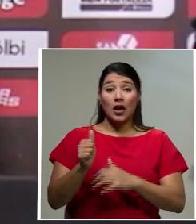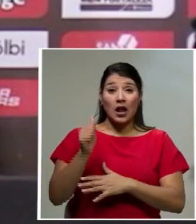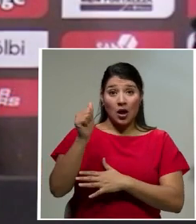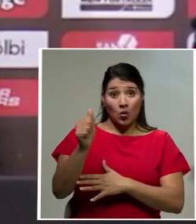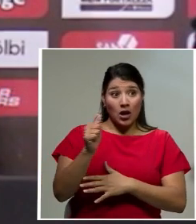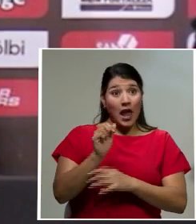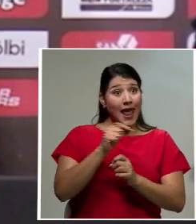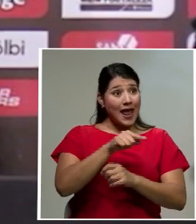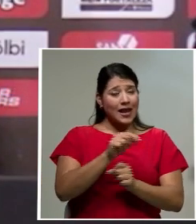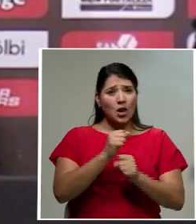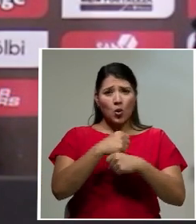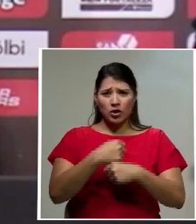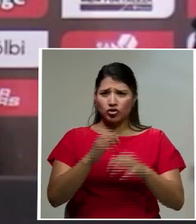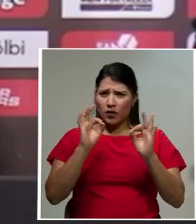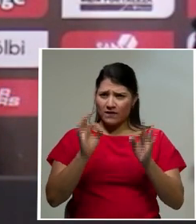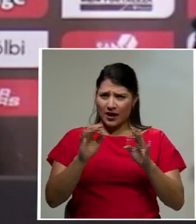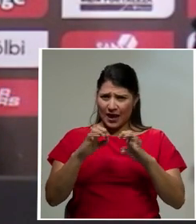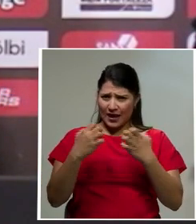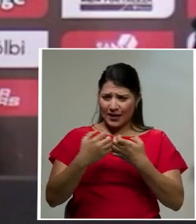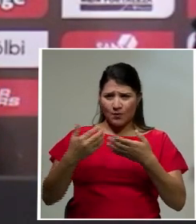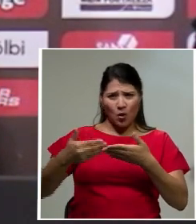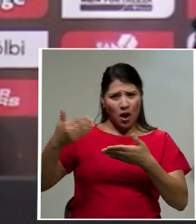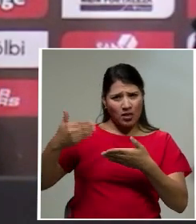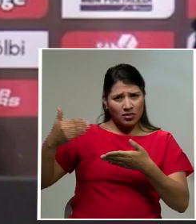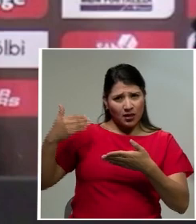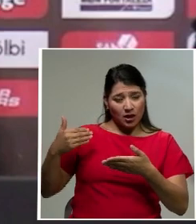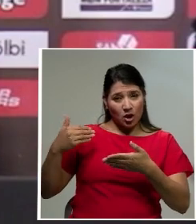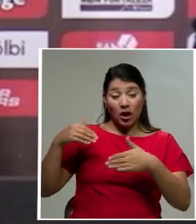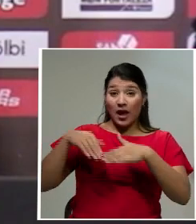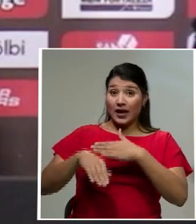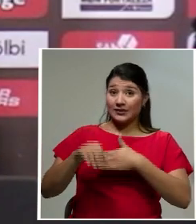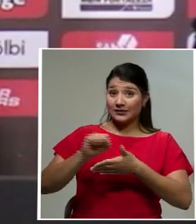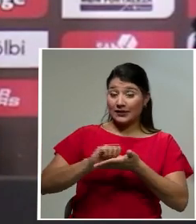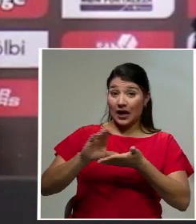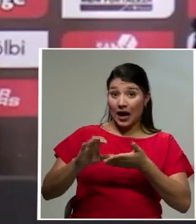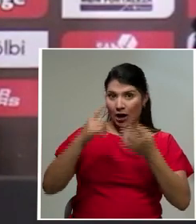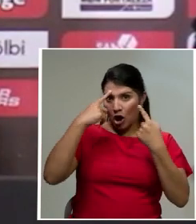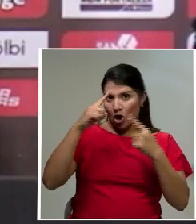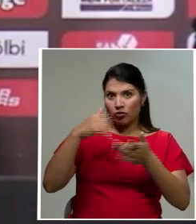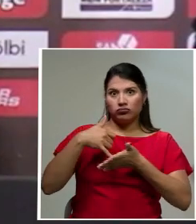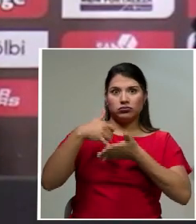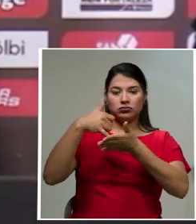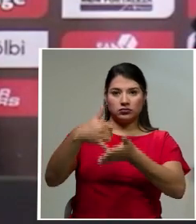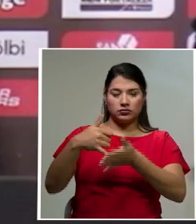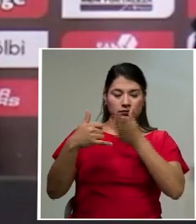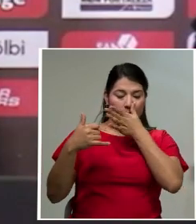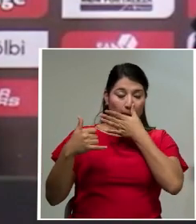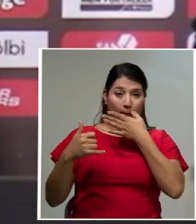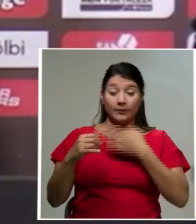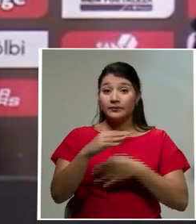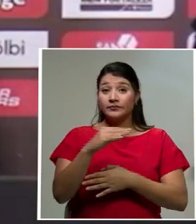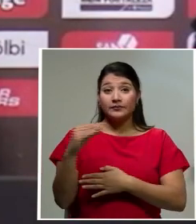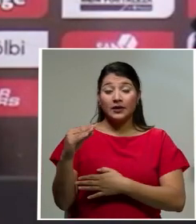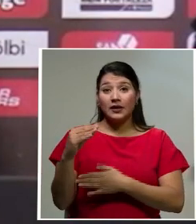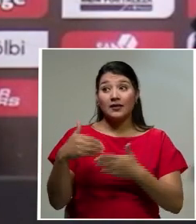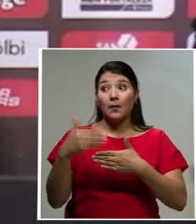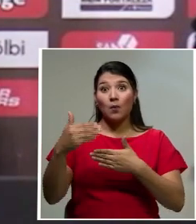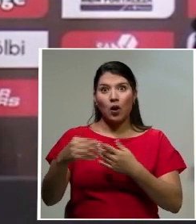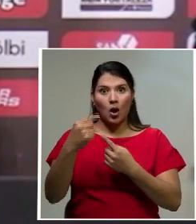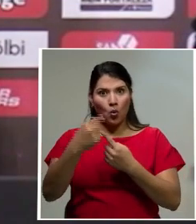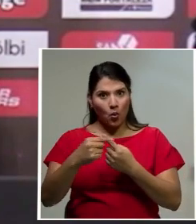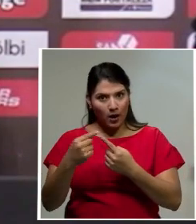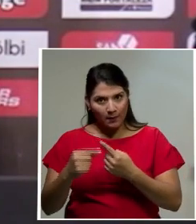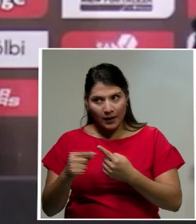hizo muy bien en los equipos que pasó, lo hizo muy bien en San Carlos, donde logró ser campeón. A partir de ahí luego fue a Guapiles, lo